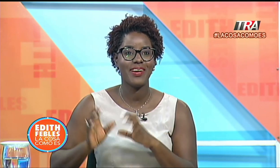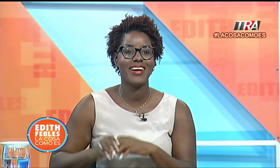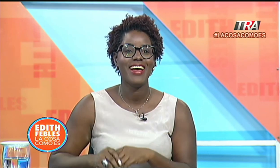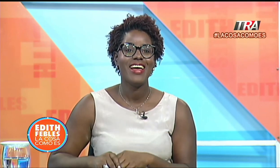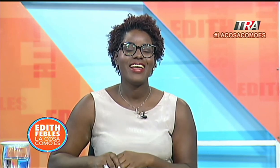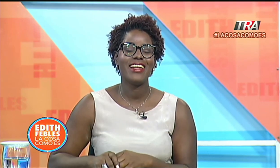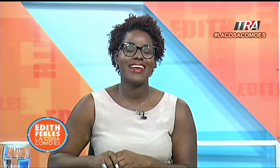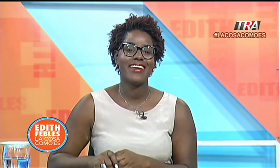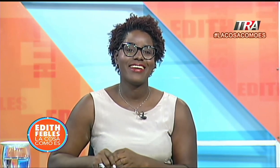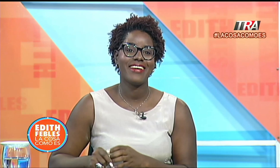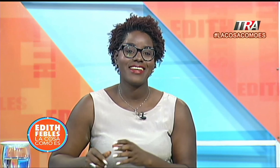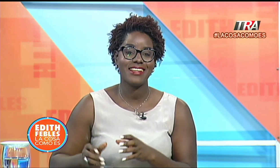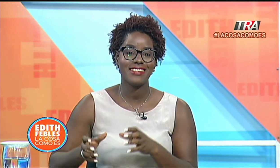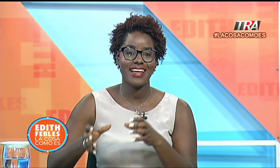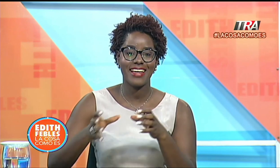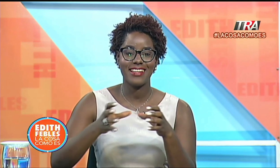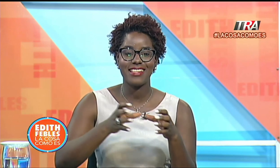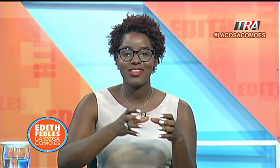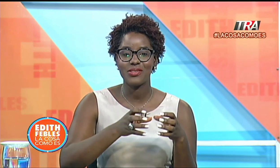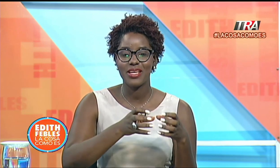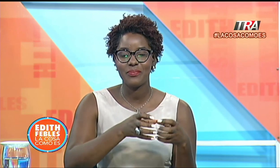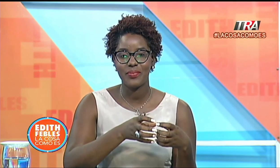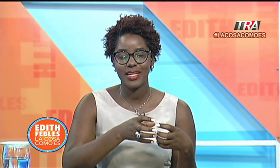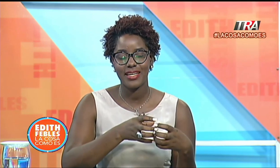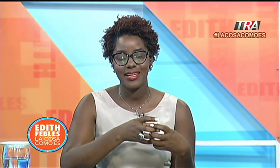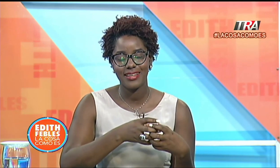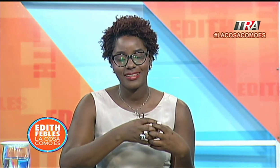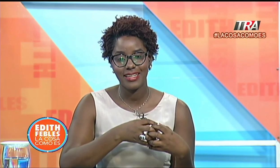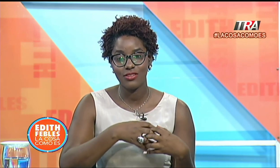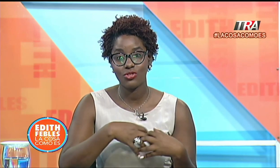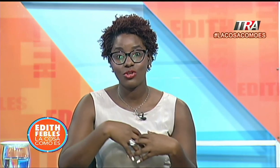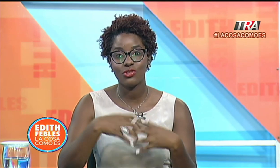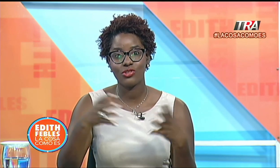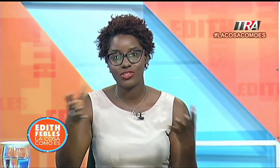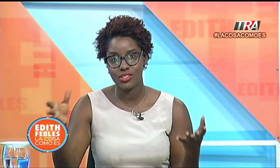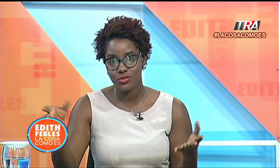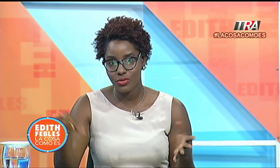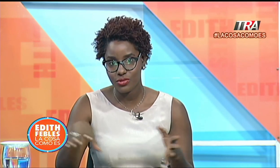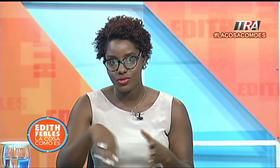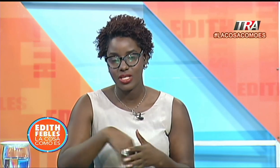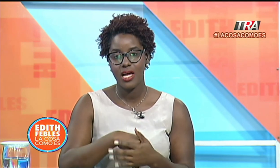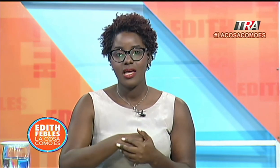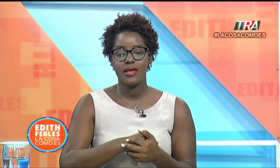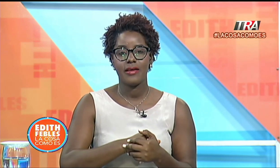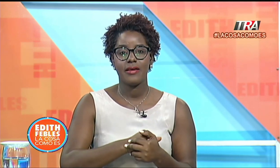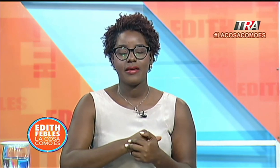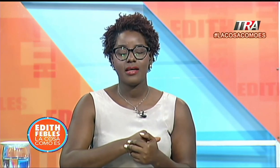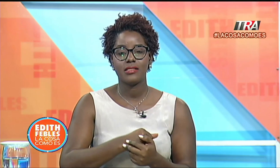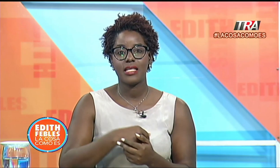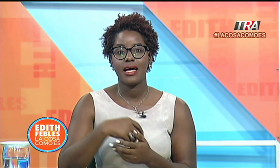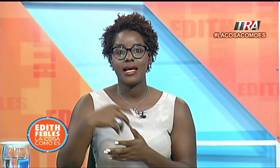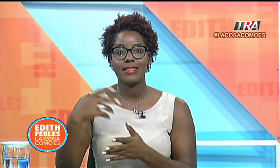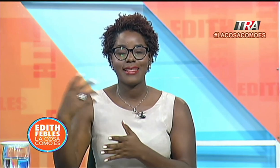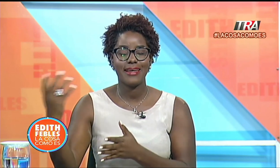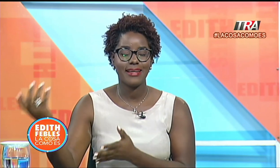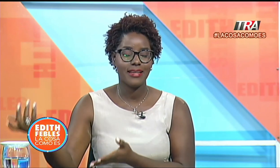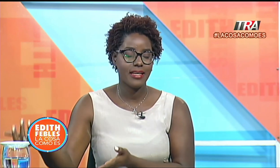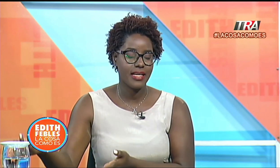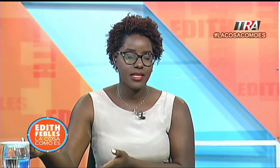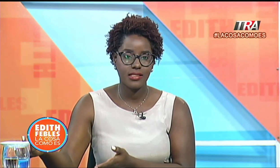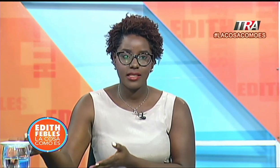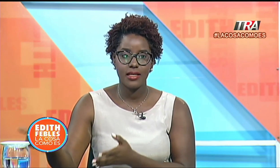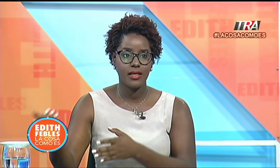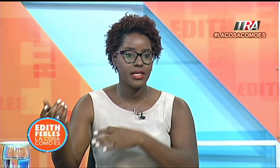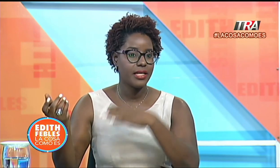fue, que es la que ha estado siempre en todos los discursos, está